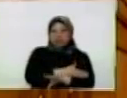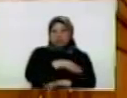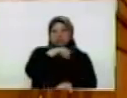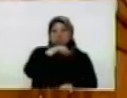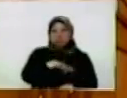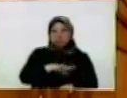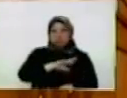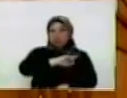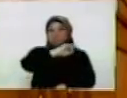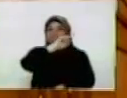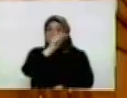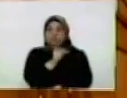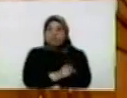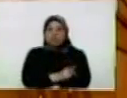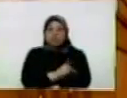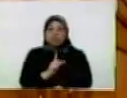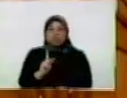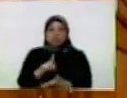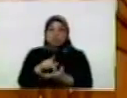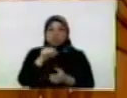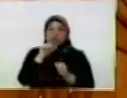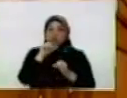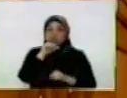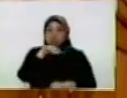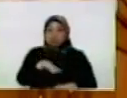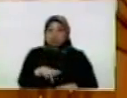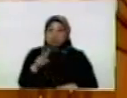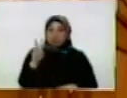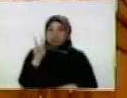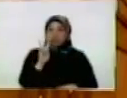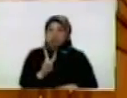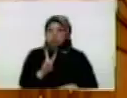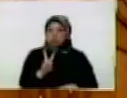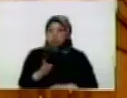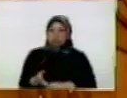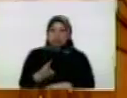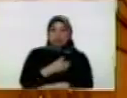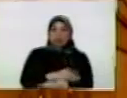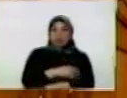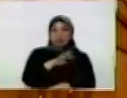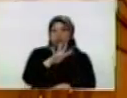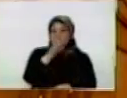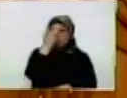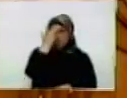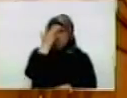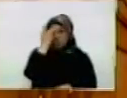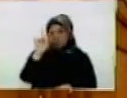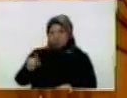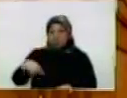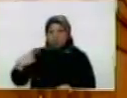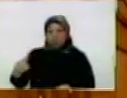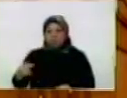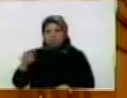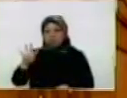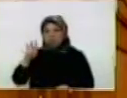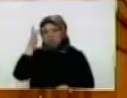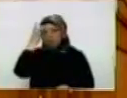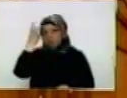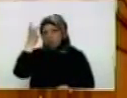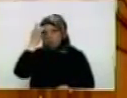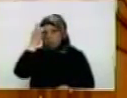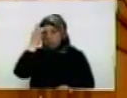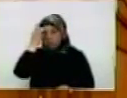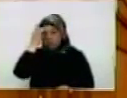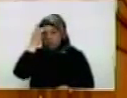y fuerza que partió la historia de este país en dos, en antes del 4 de febrero y después del 4 de febrero.